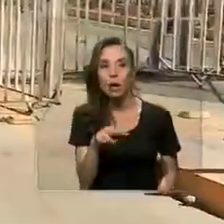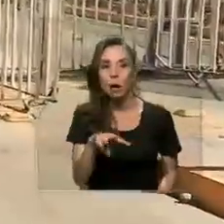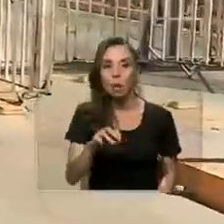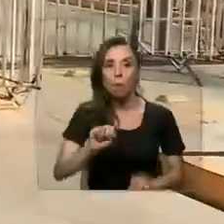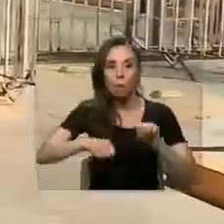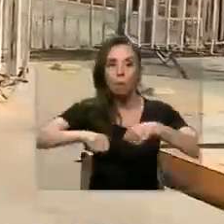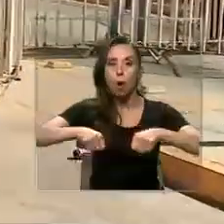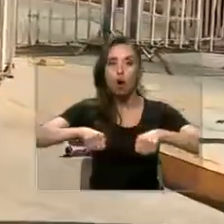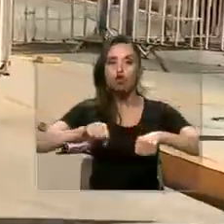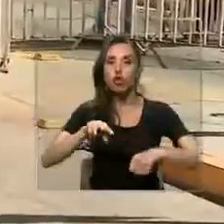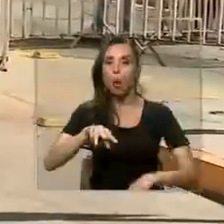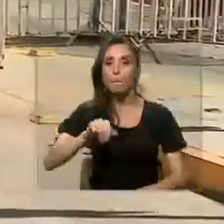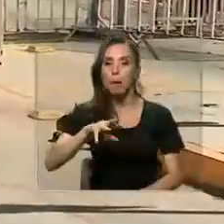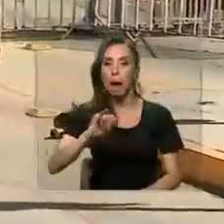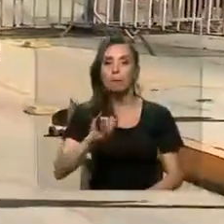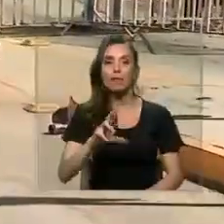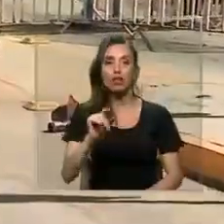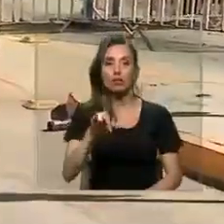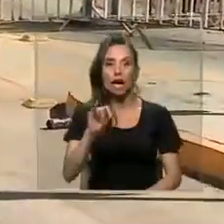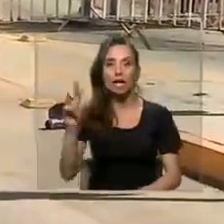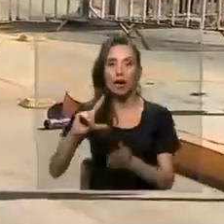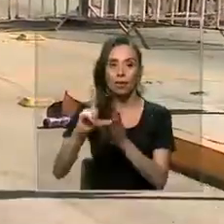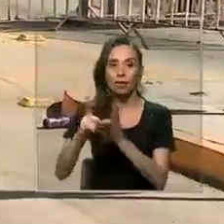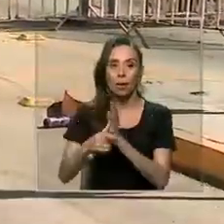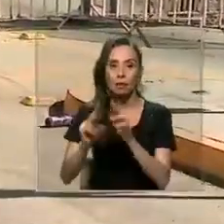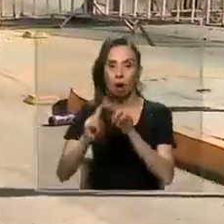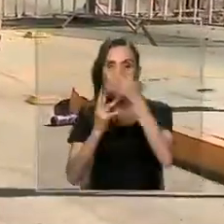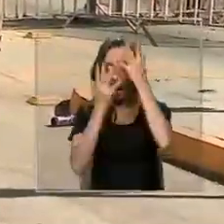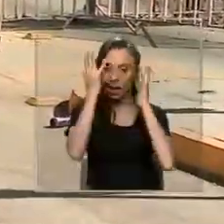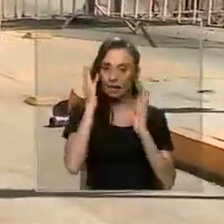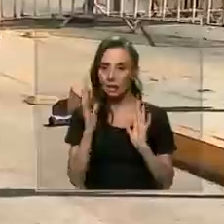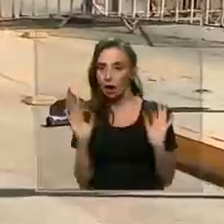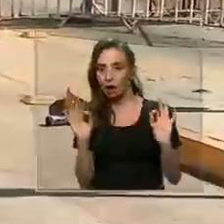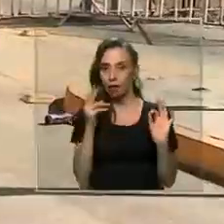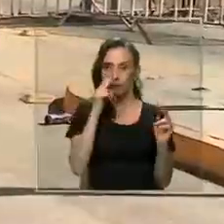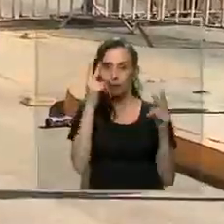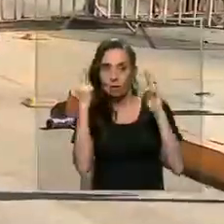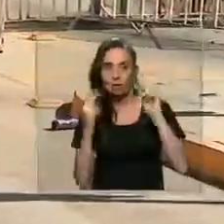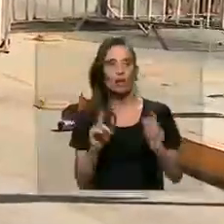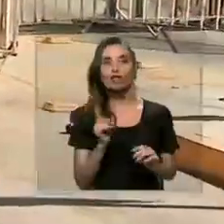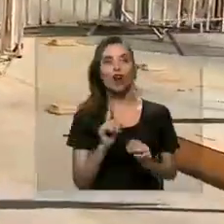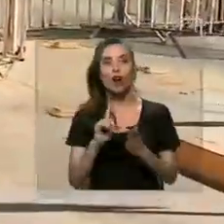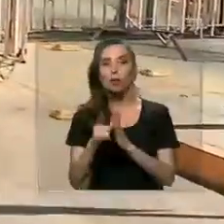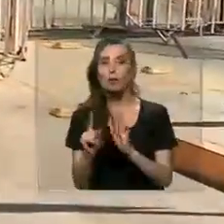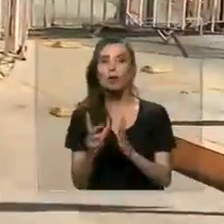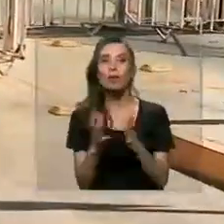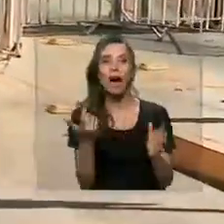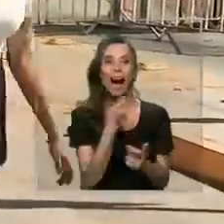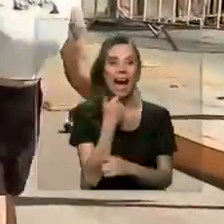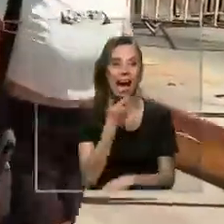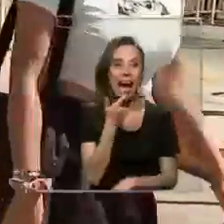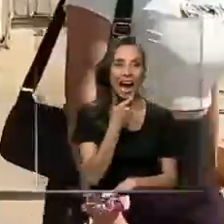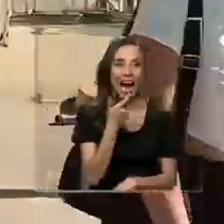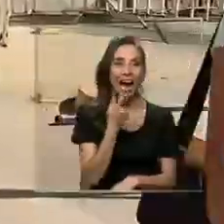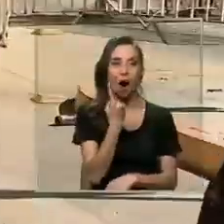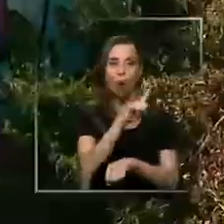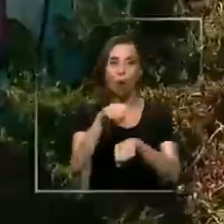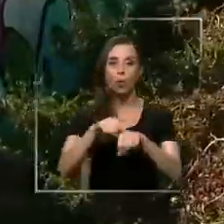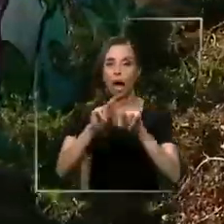motomami, obviamente, a la Rosalía. Oye, te demoraron mucho en el outfit, la veo bien en producida. No tanto, ¿eh? Como una